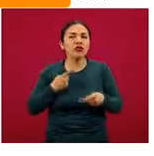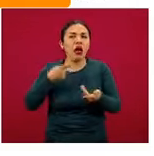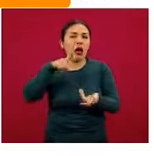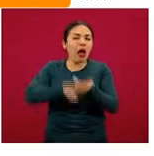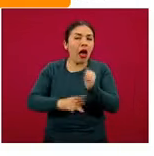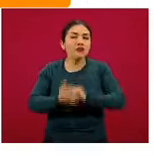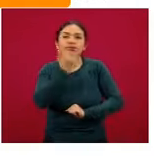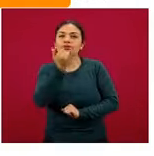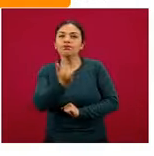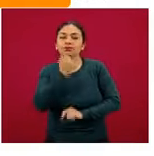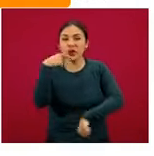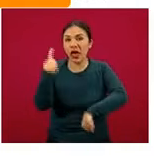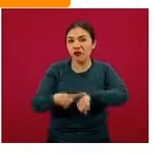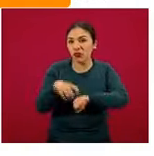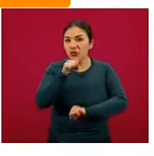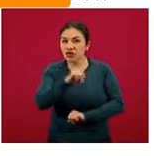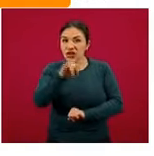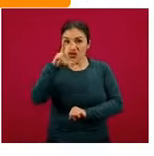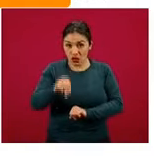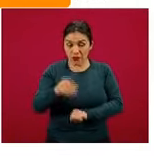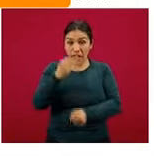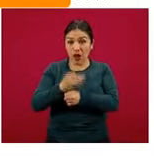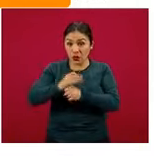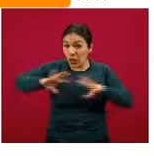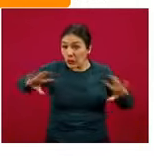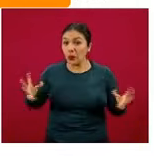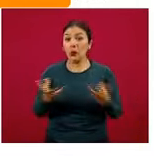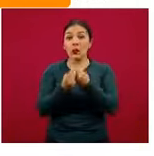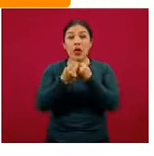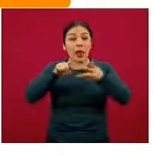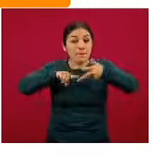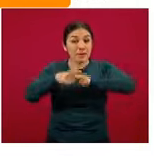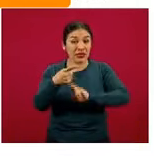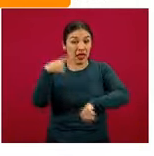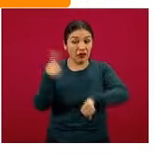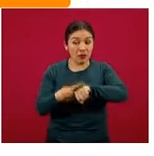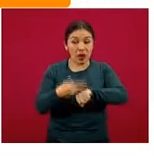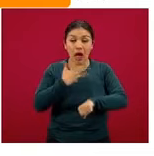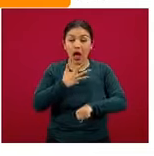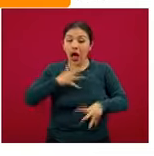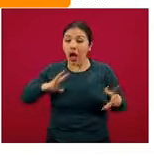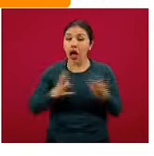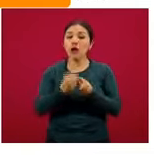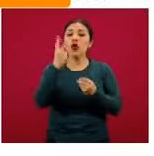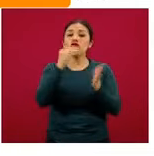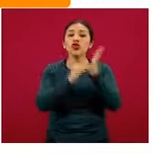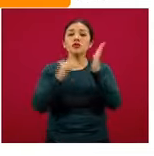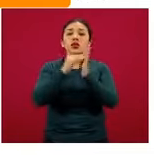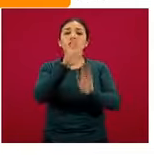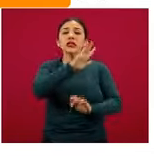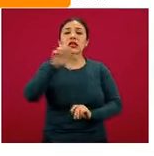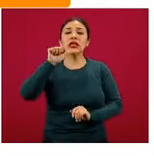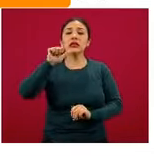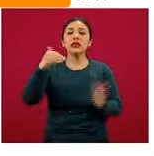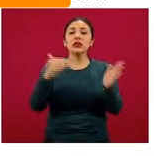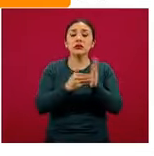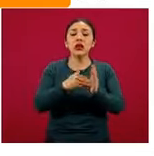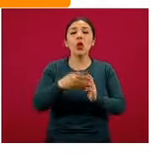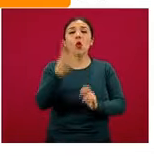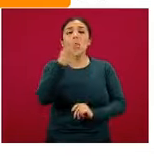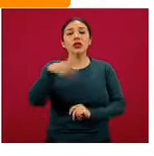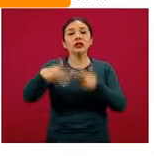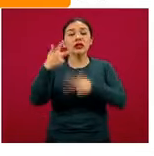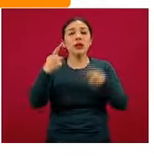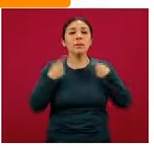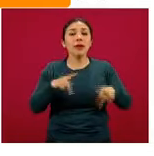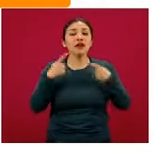como sospechosos. De manera acumulada, desde que inició la epidemia, son más ya de 2.516.000 las personas